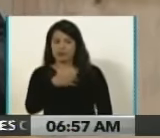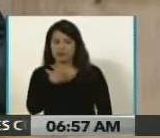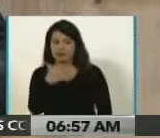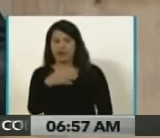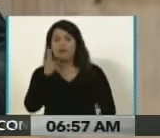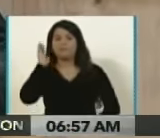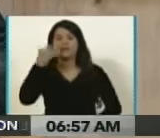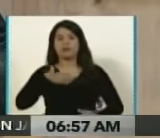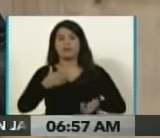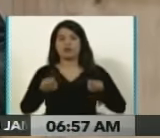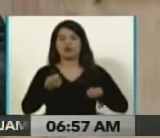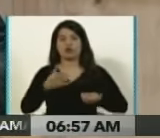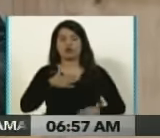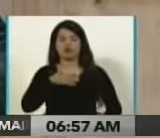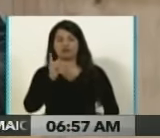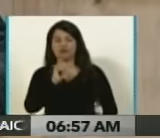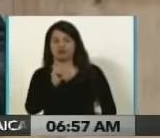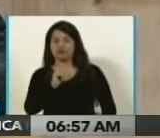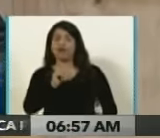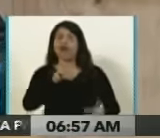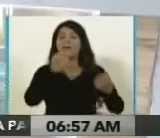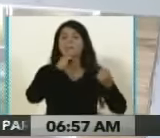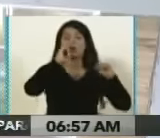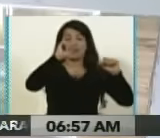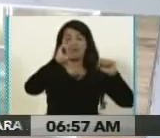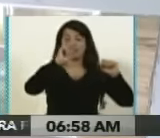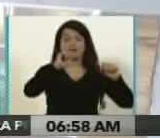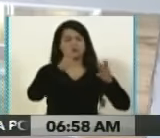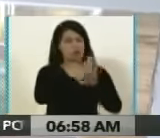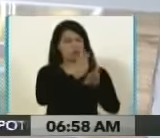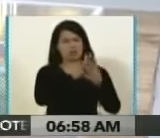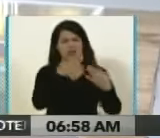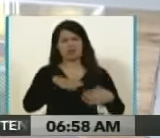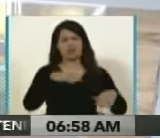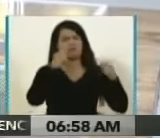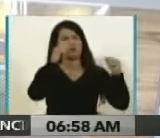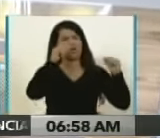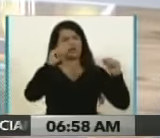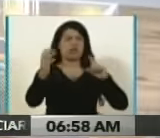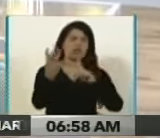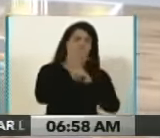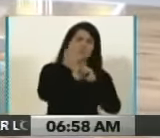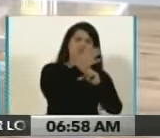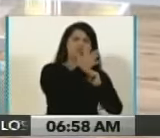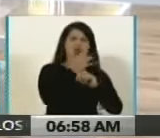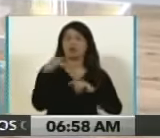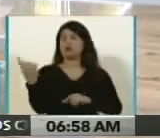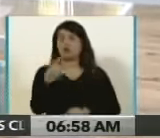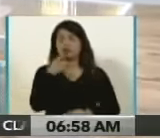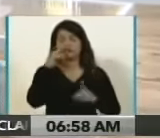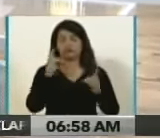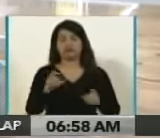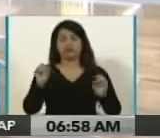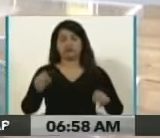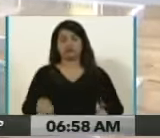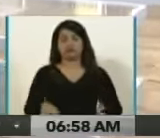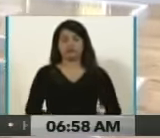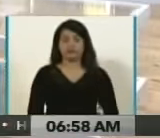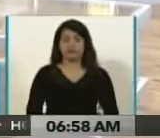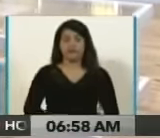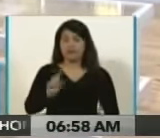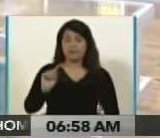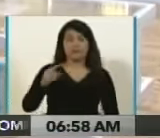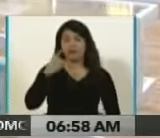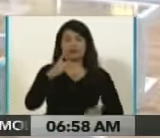manifestaciones pacíficas comienzan a ser reprimidas abiertamente. Y Betancourt tomó el primer paquete que se aplica